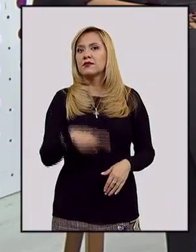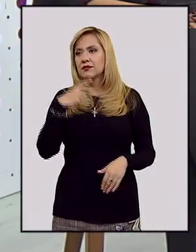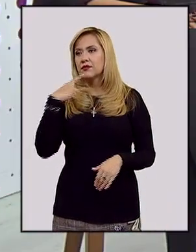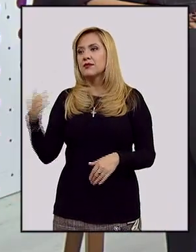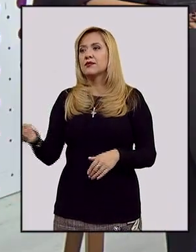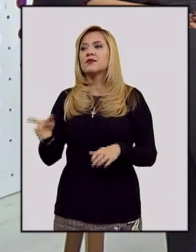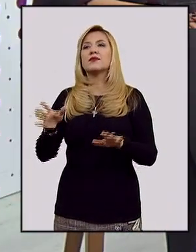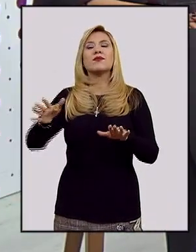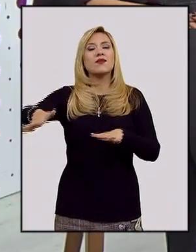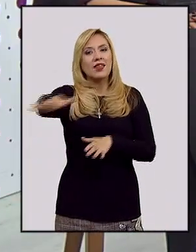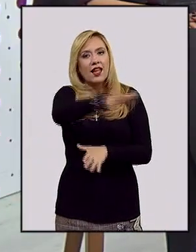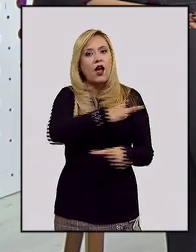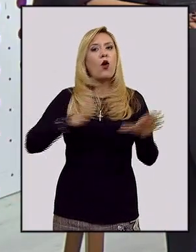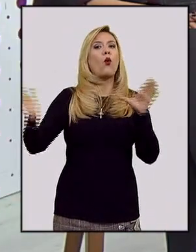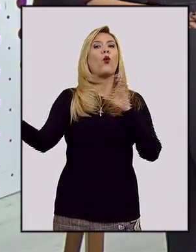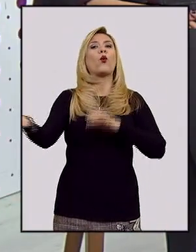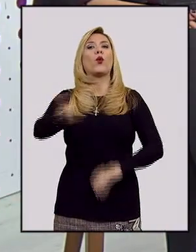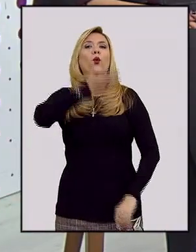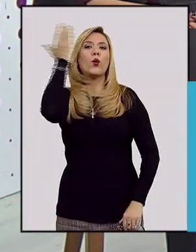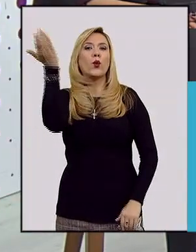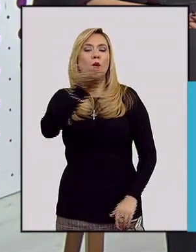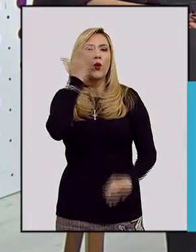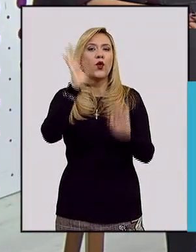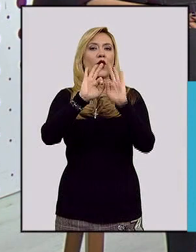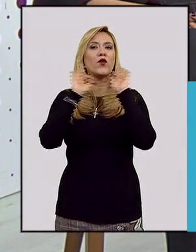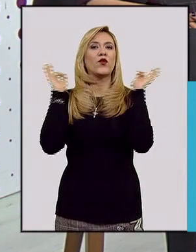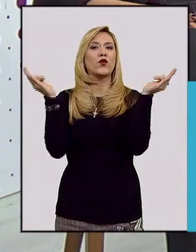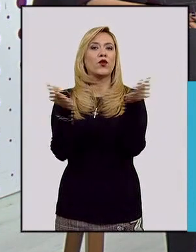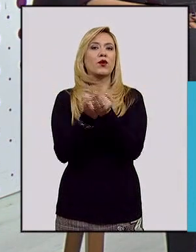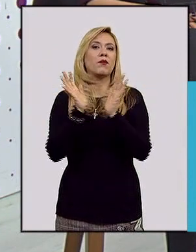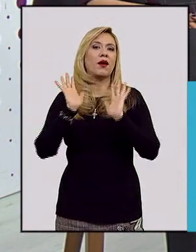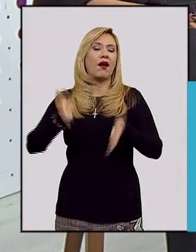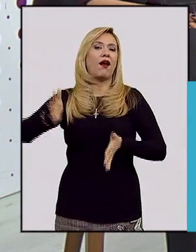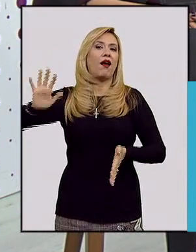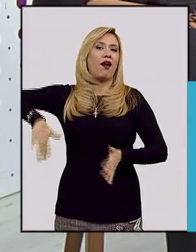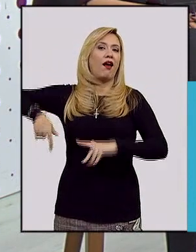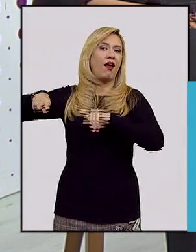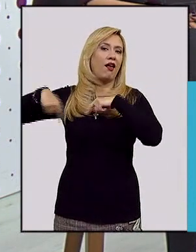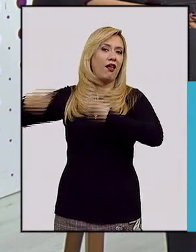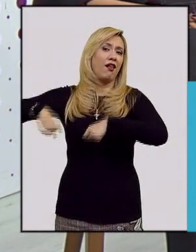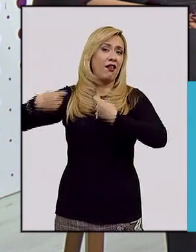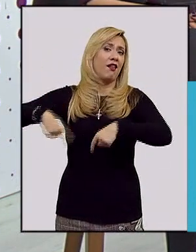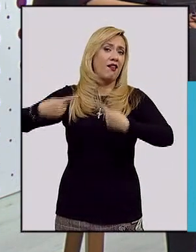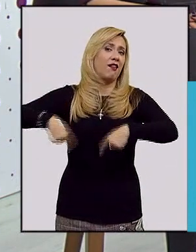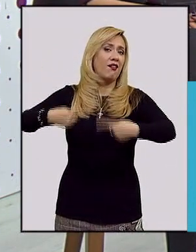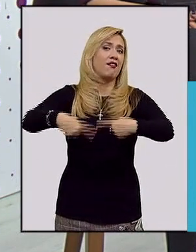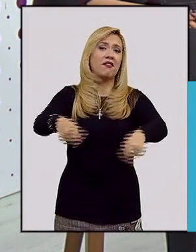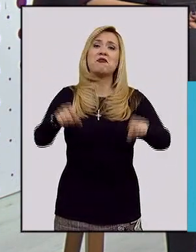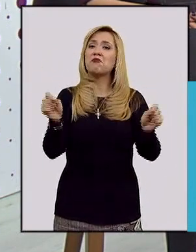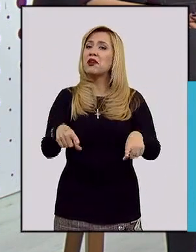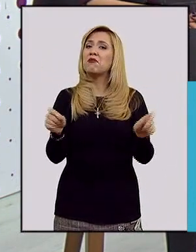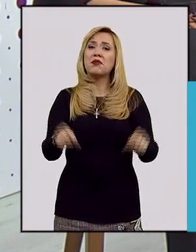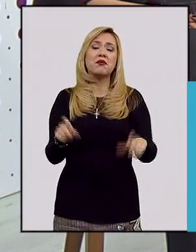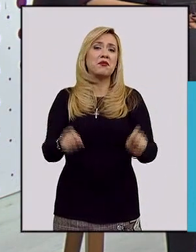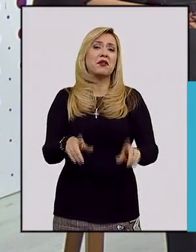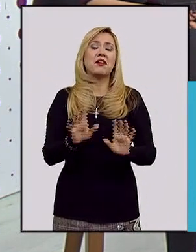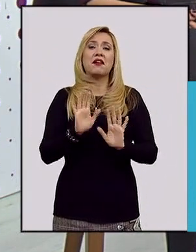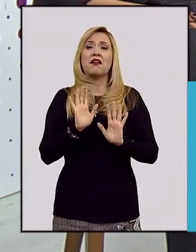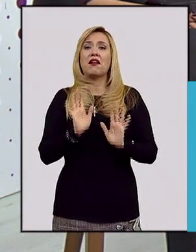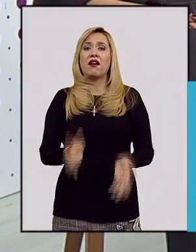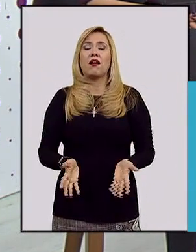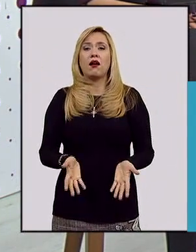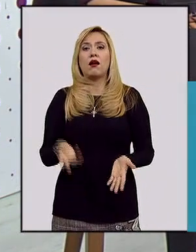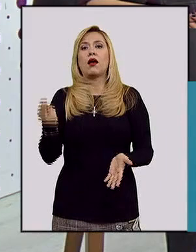¿no? Con el sistema, ¿no? Con un sistema que está construido con esta perspectiva y entonces es